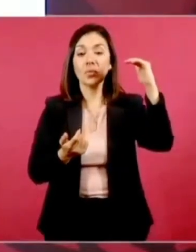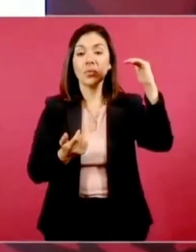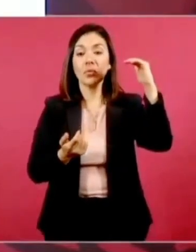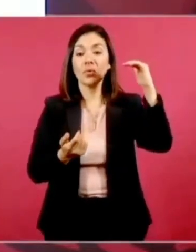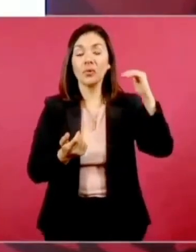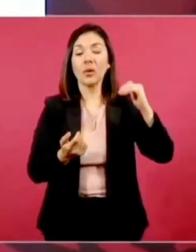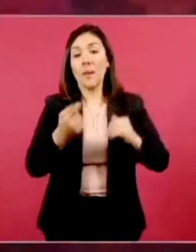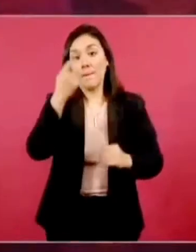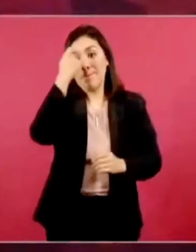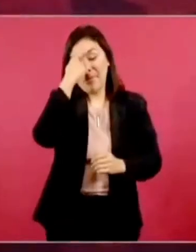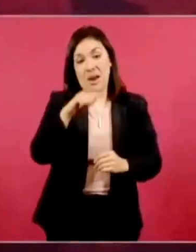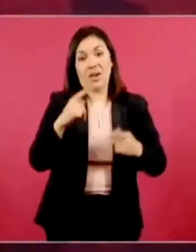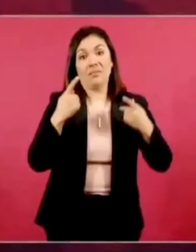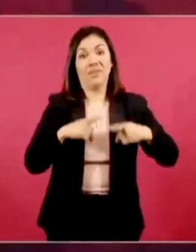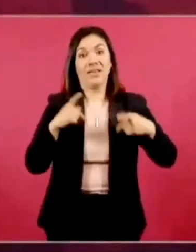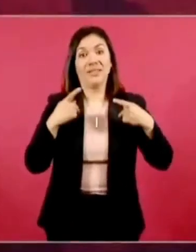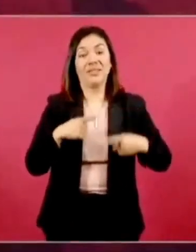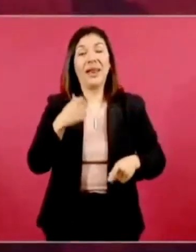electores.